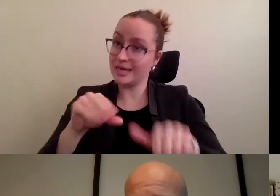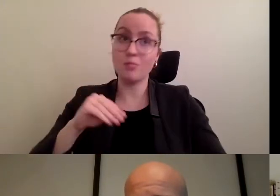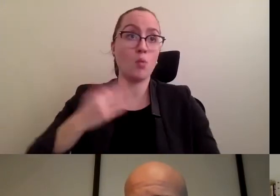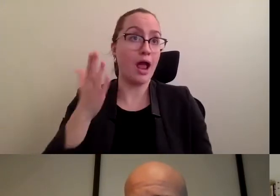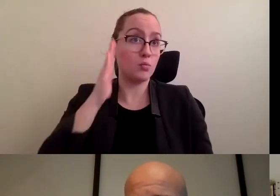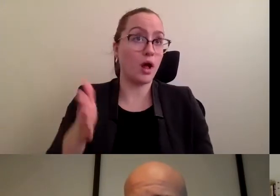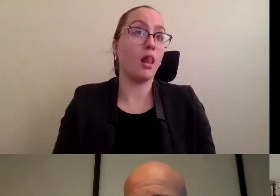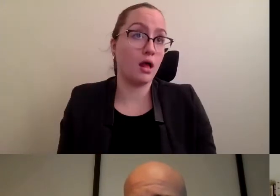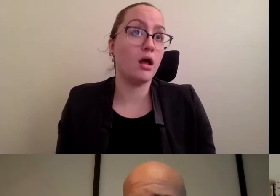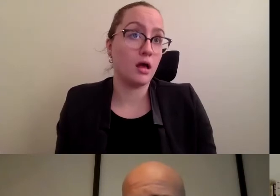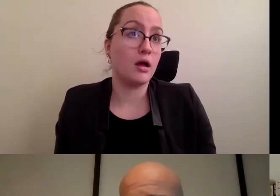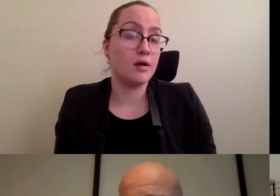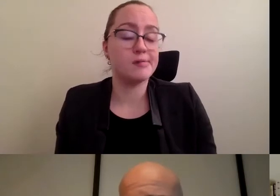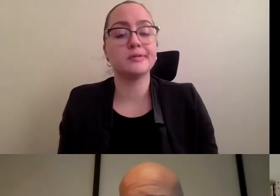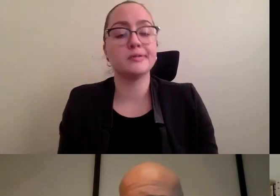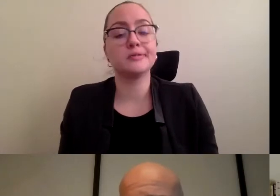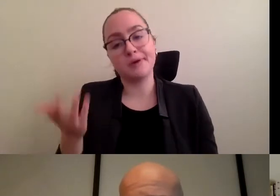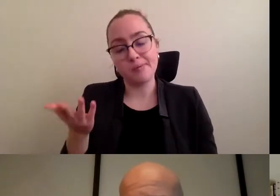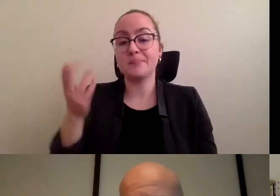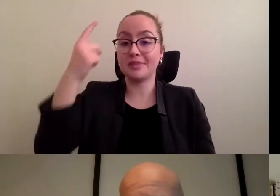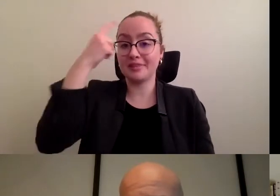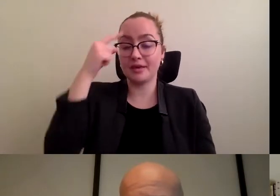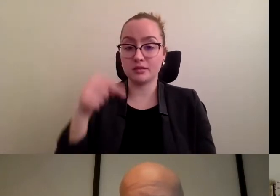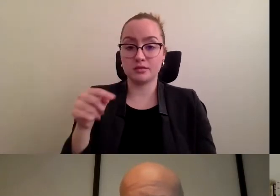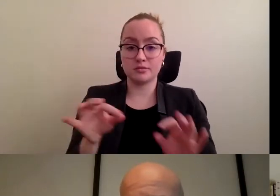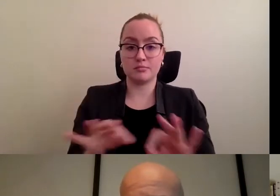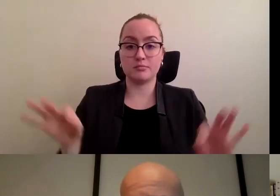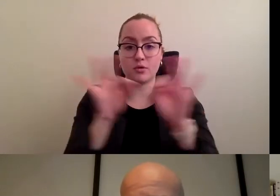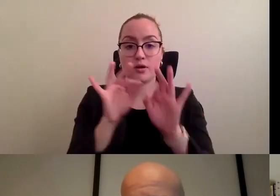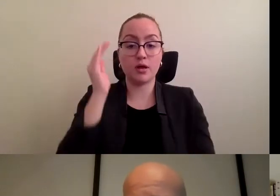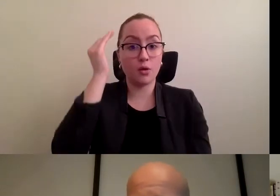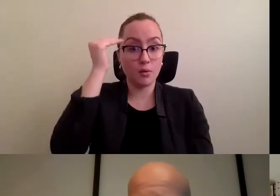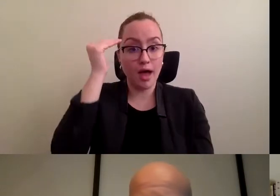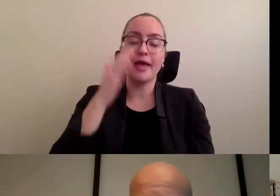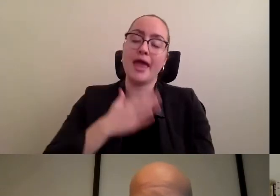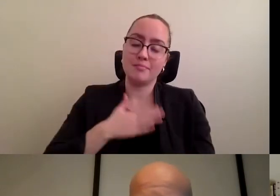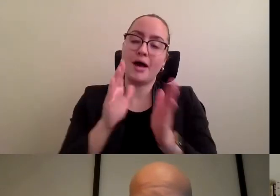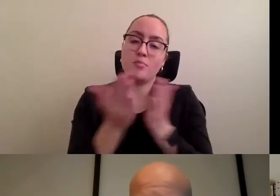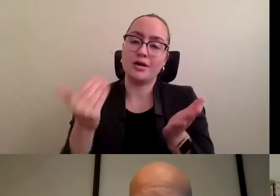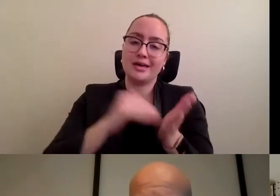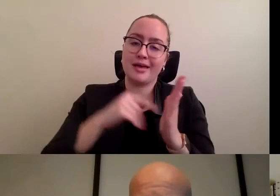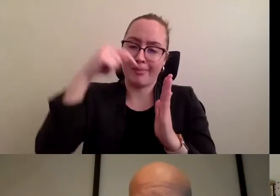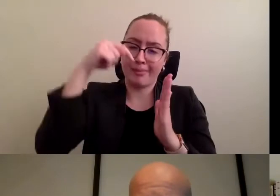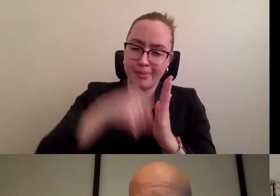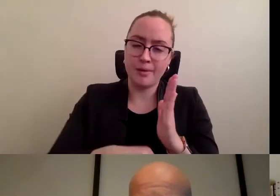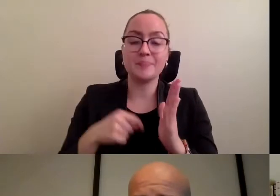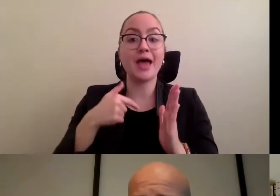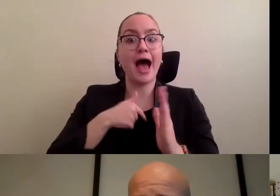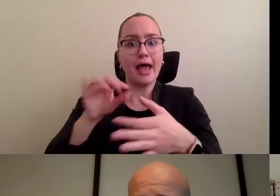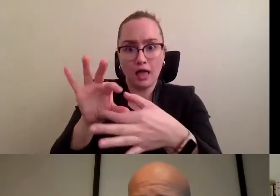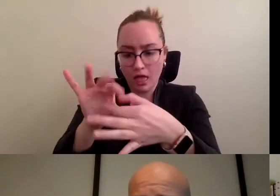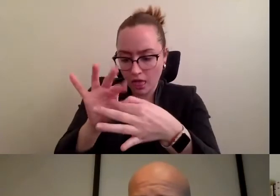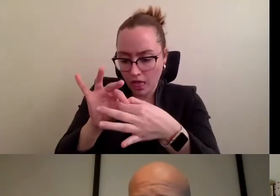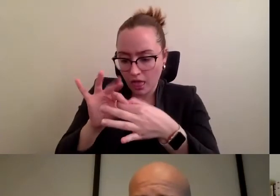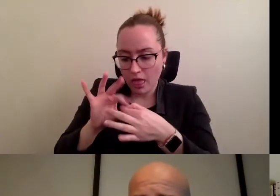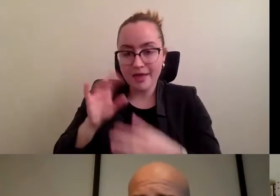para esta legislación. Él dice que no va a cambiar las demográficas del país. Y lo que yo miro en